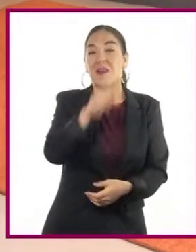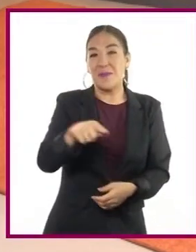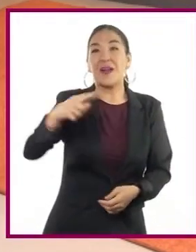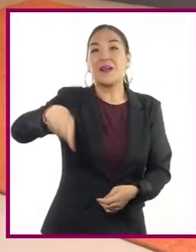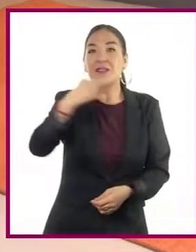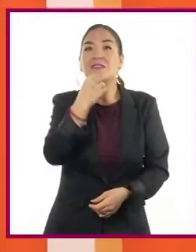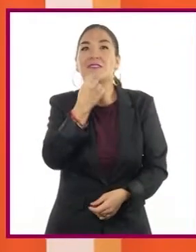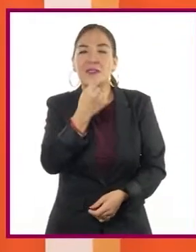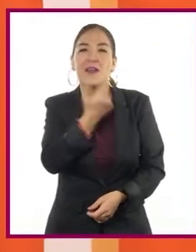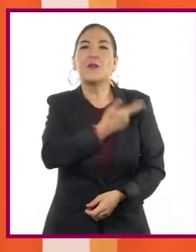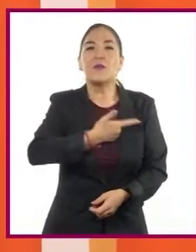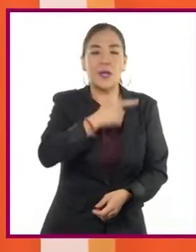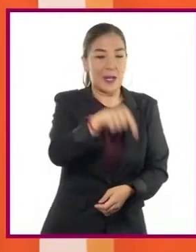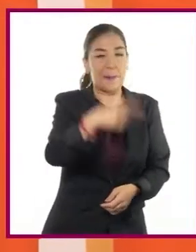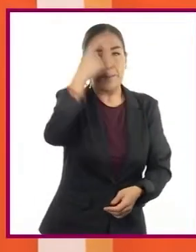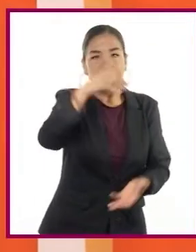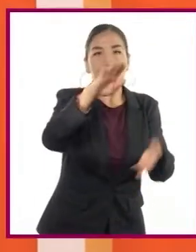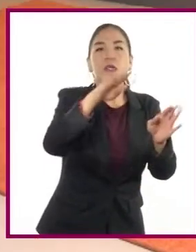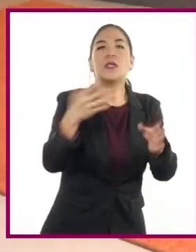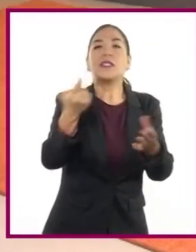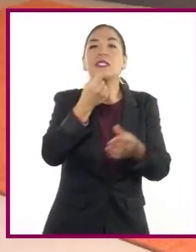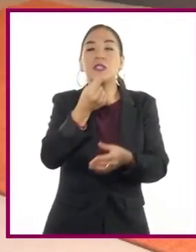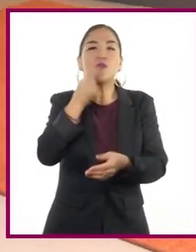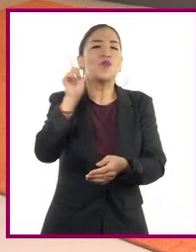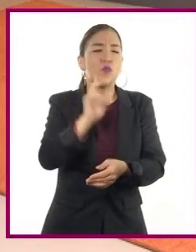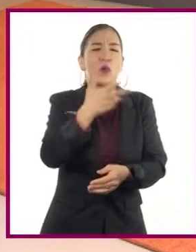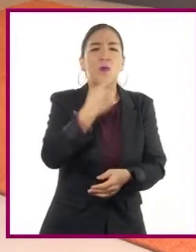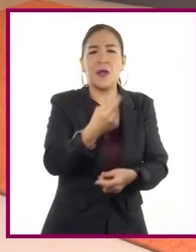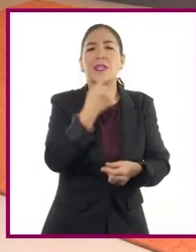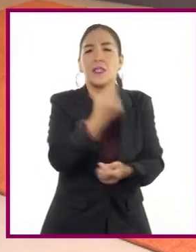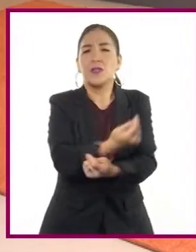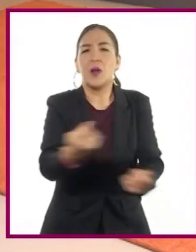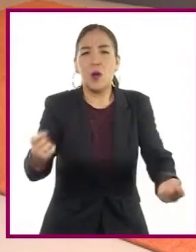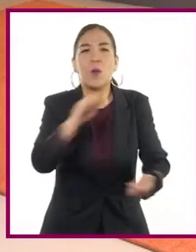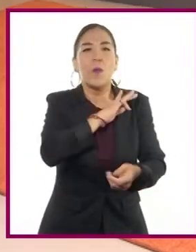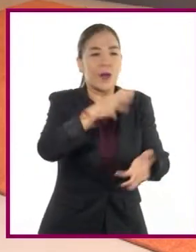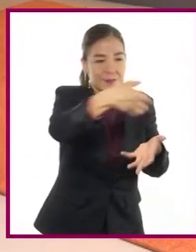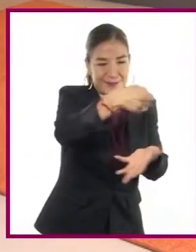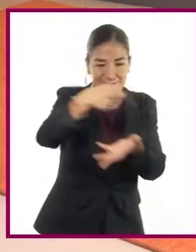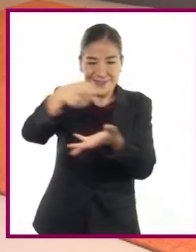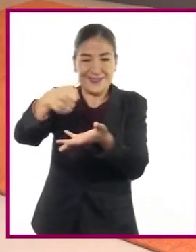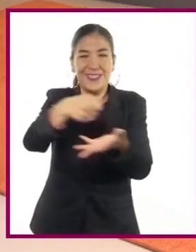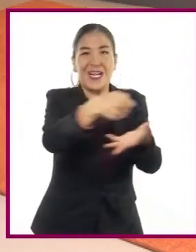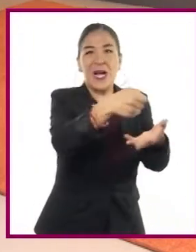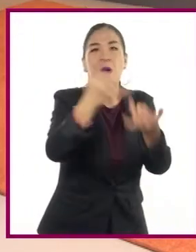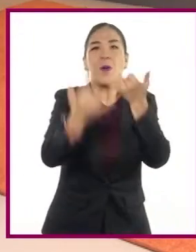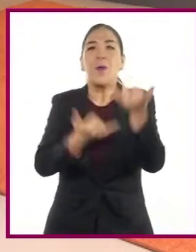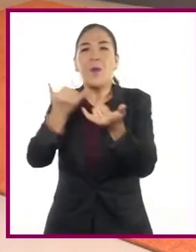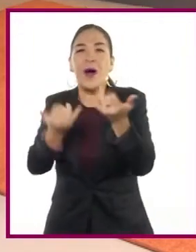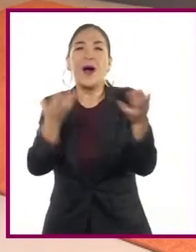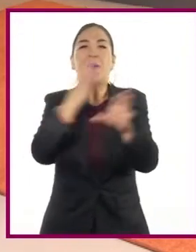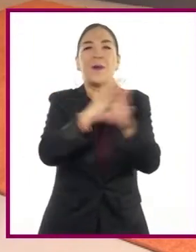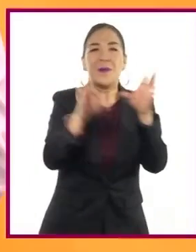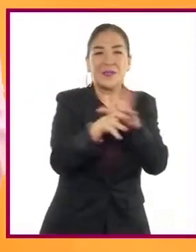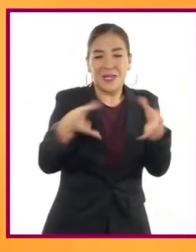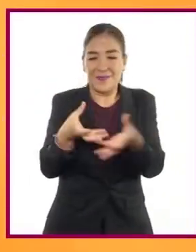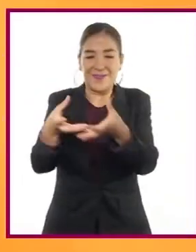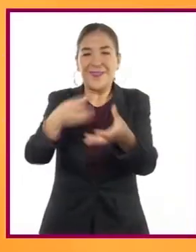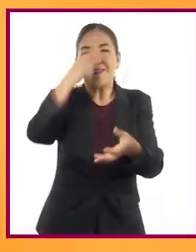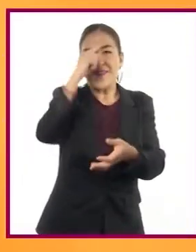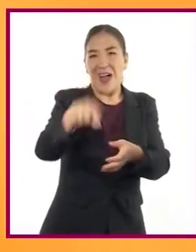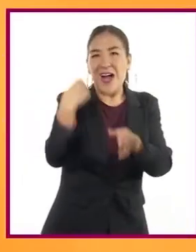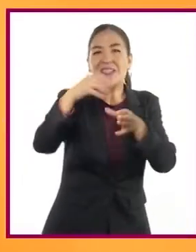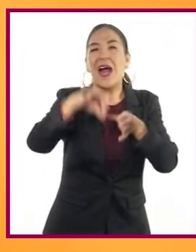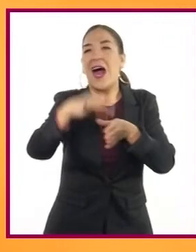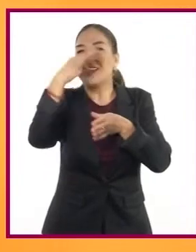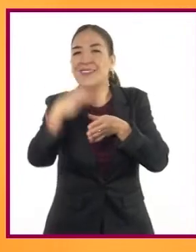siempre son del tamaño necesario para que niñas y niños puedan transportarlos y manipularlos sin problemas.